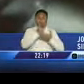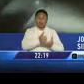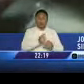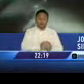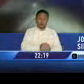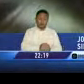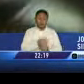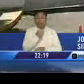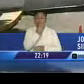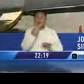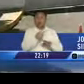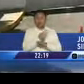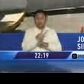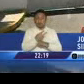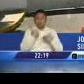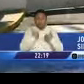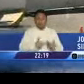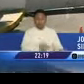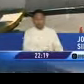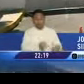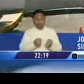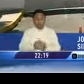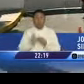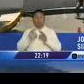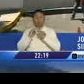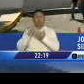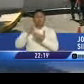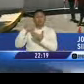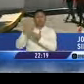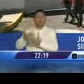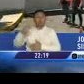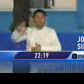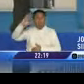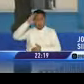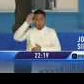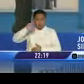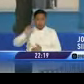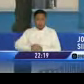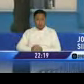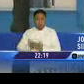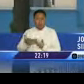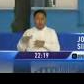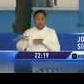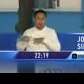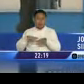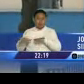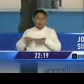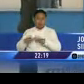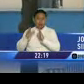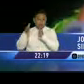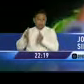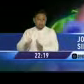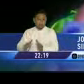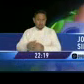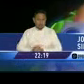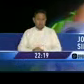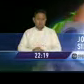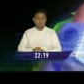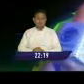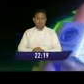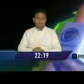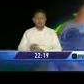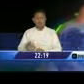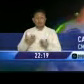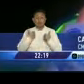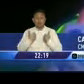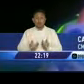demoraron cerca de 2 horas. Familiares del fallecido llegaron hasta el departamento forense para los respectivos trámites de defunción. Se procedió a la extracción